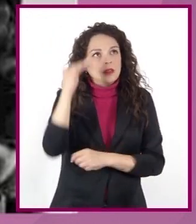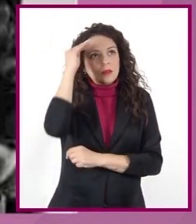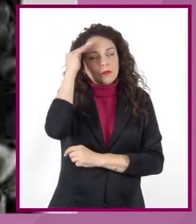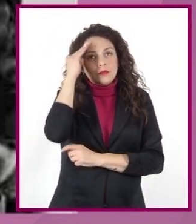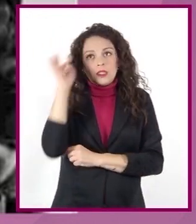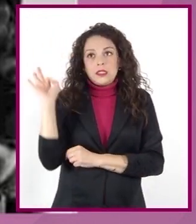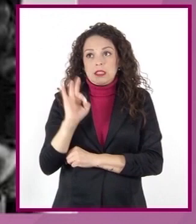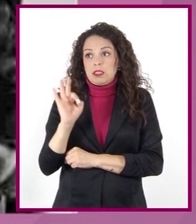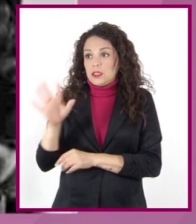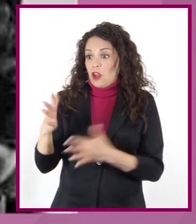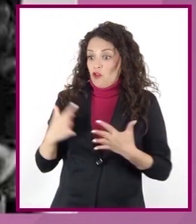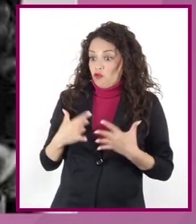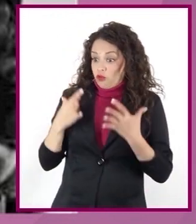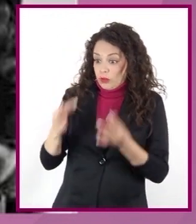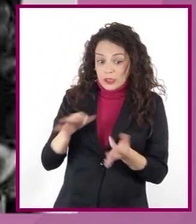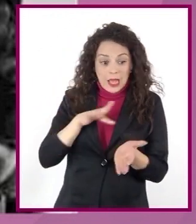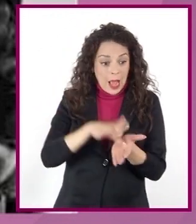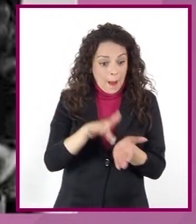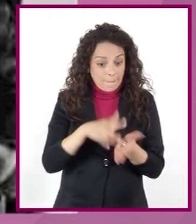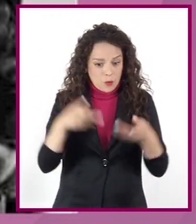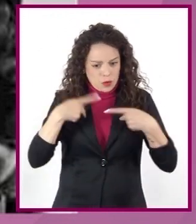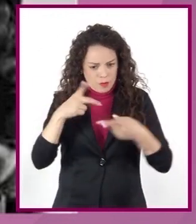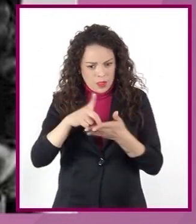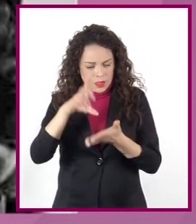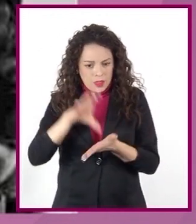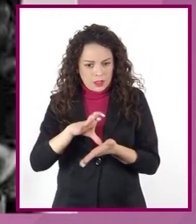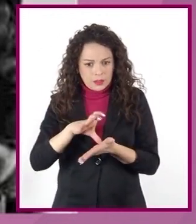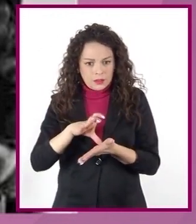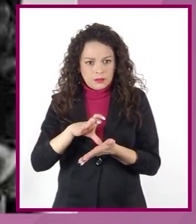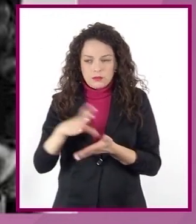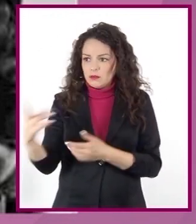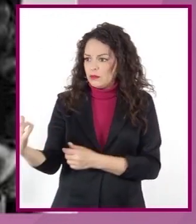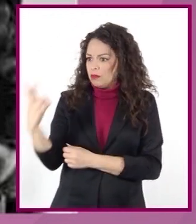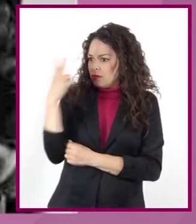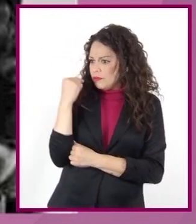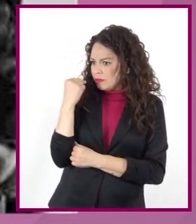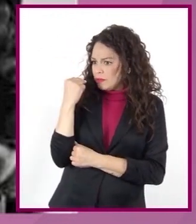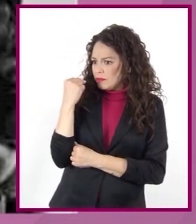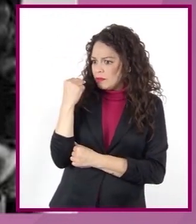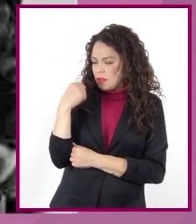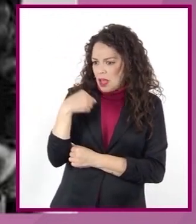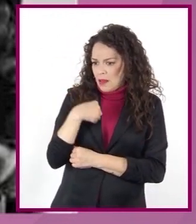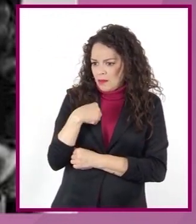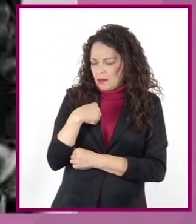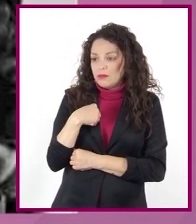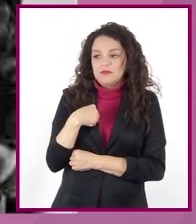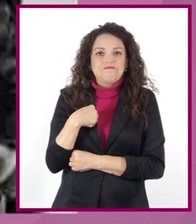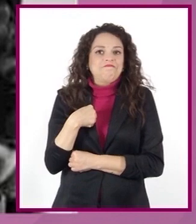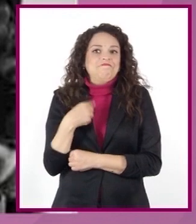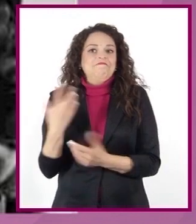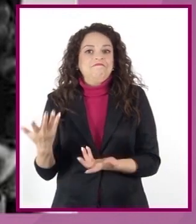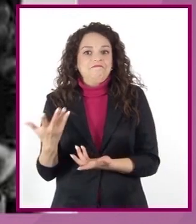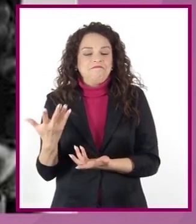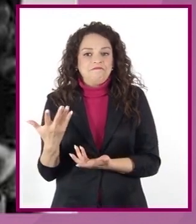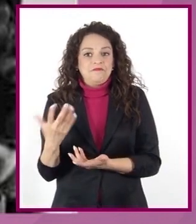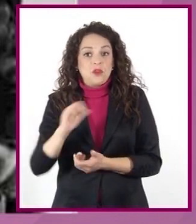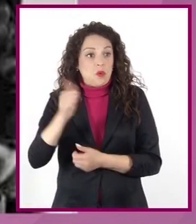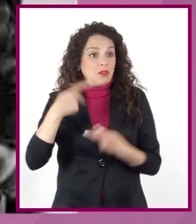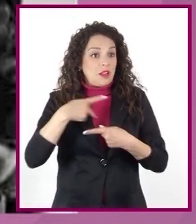una fundación que apoya a personas con discapacidad le negó todo, ¿qué podía esperar de los